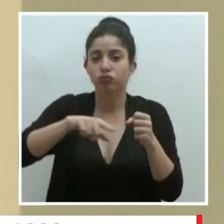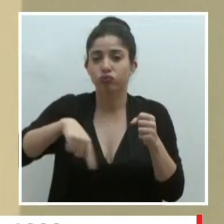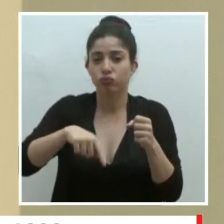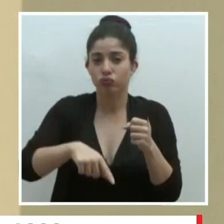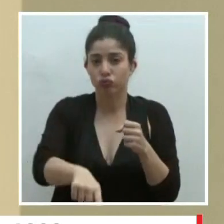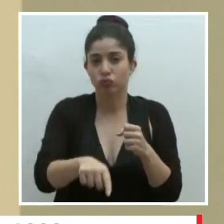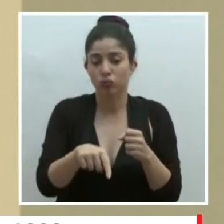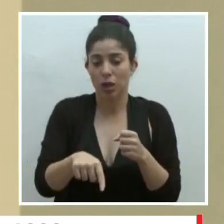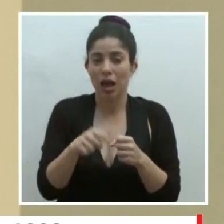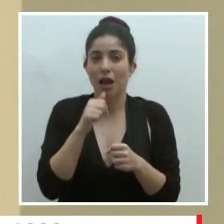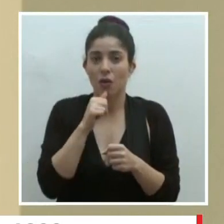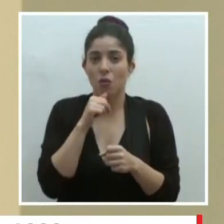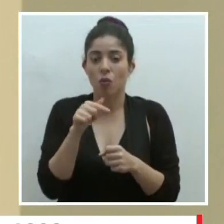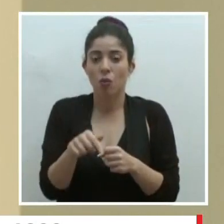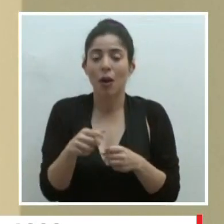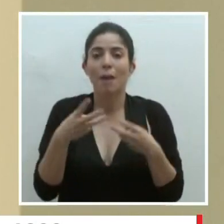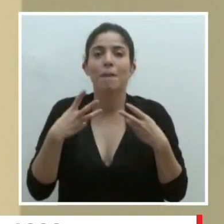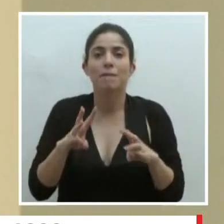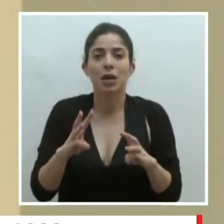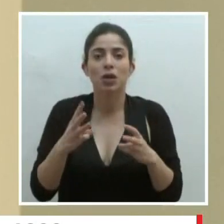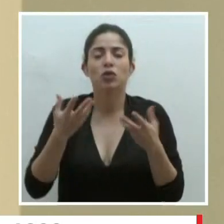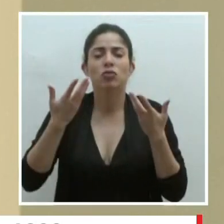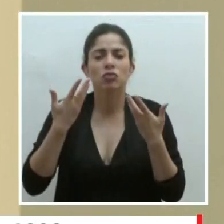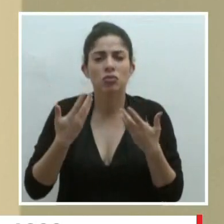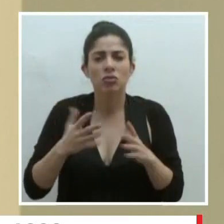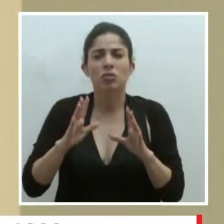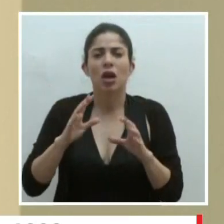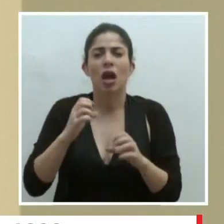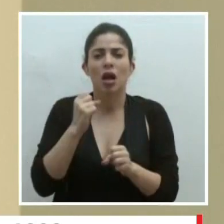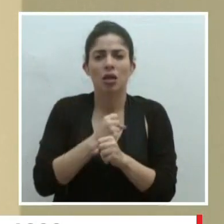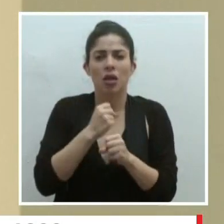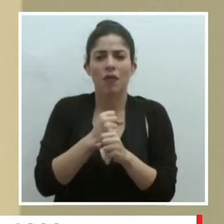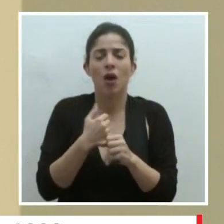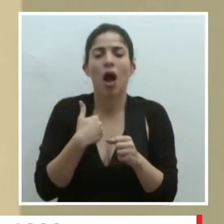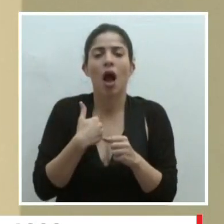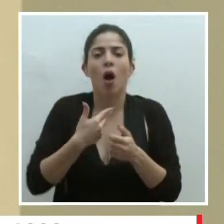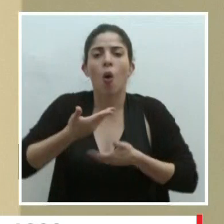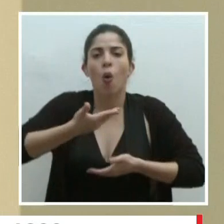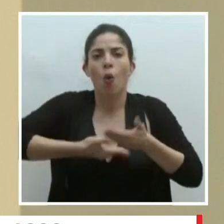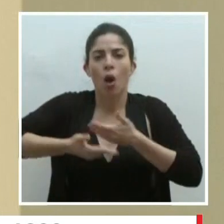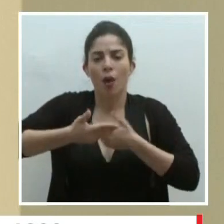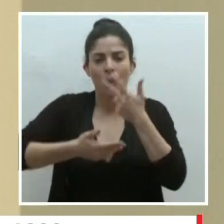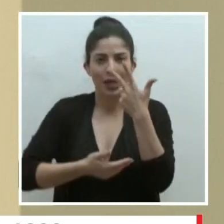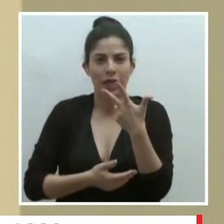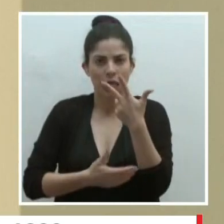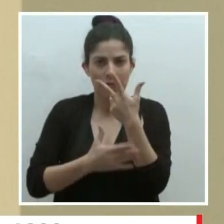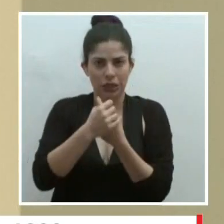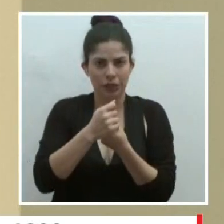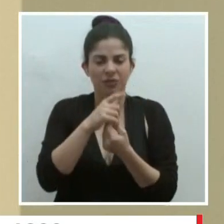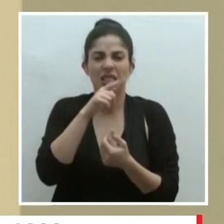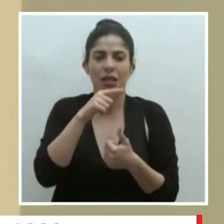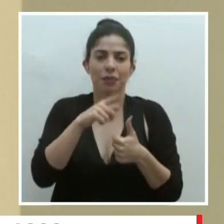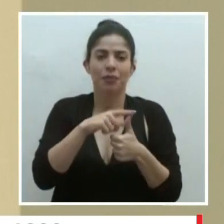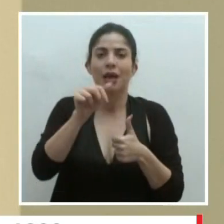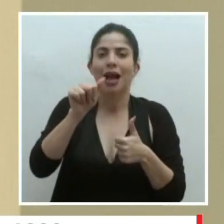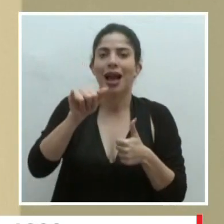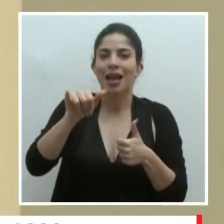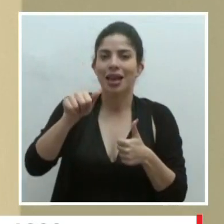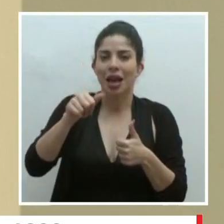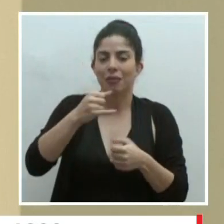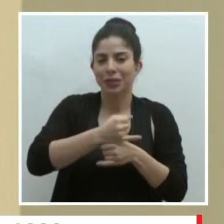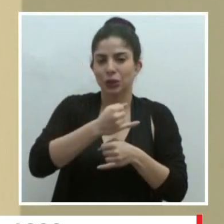una metodología que se ha estado trabajando en una triada de colaboración entre lo que ha sido el Instituto de Acueductos y